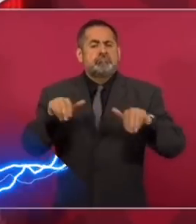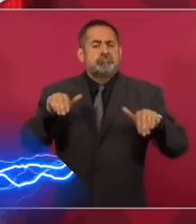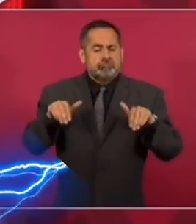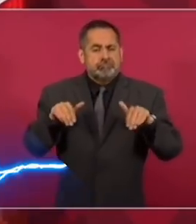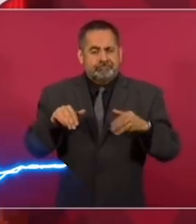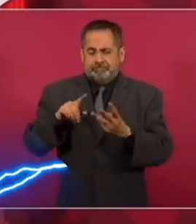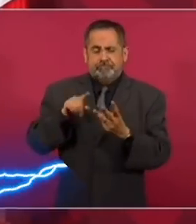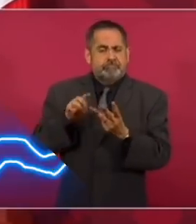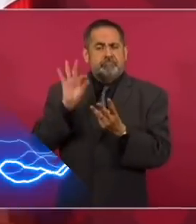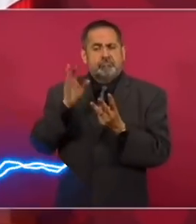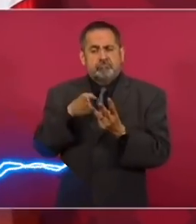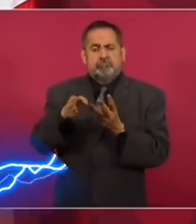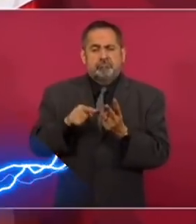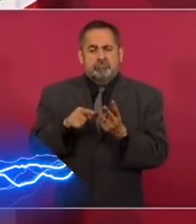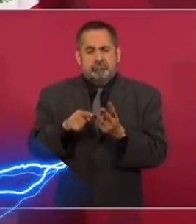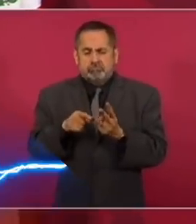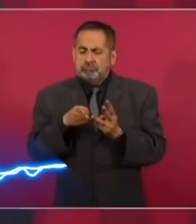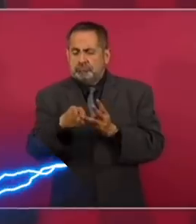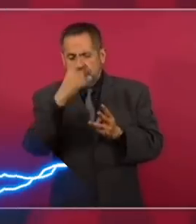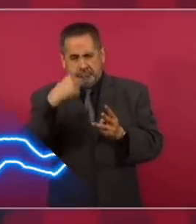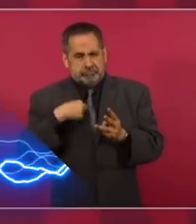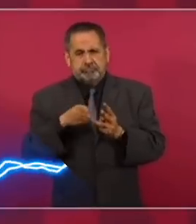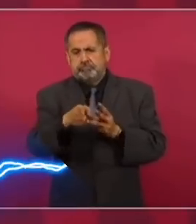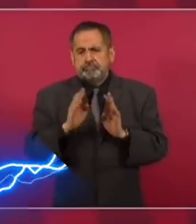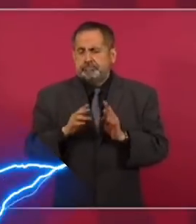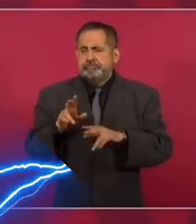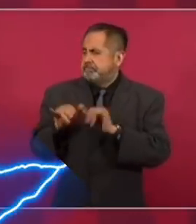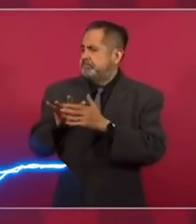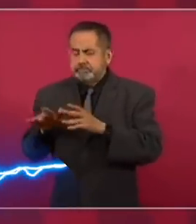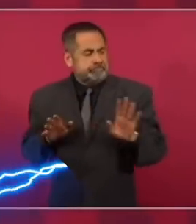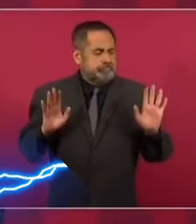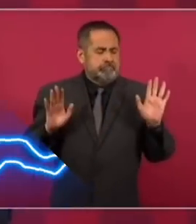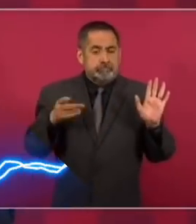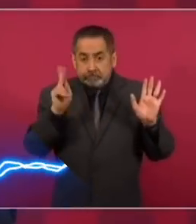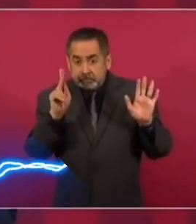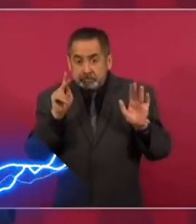Somos una tercera vía. Vamos al centro. Pero en esto